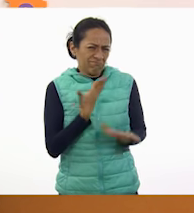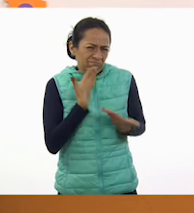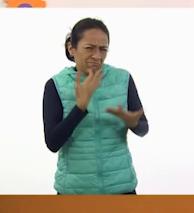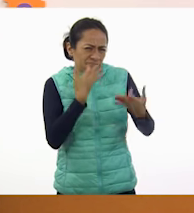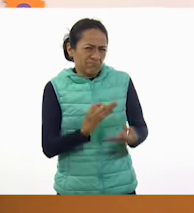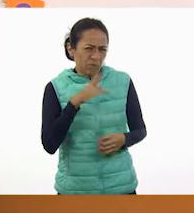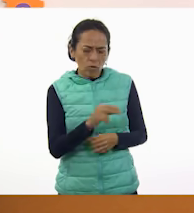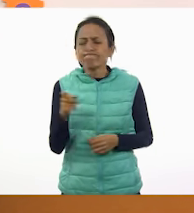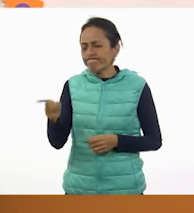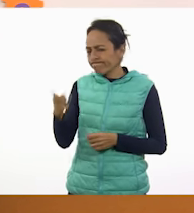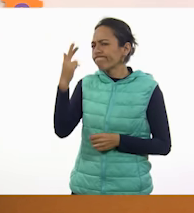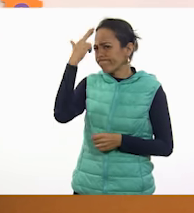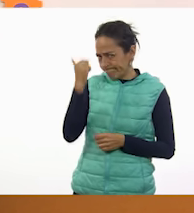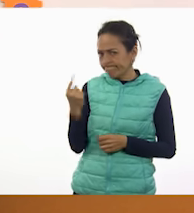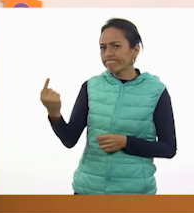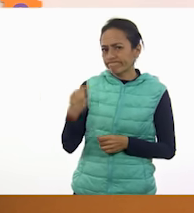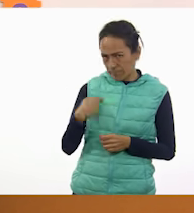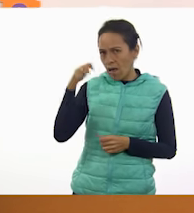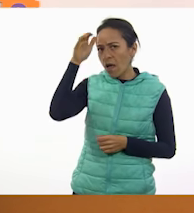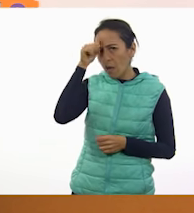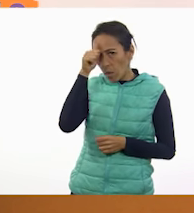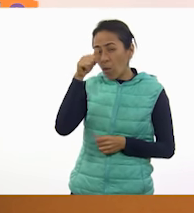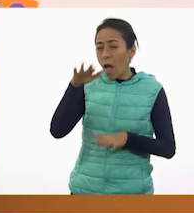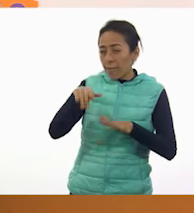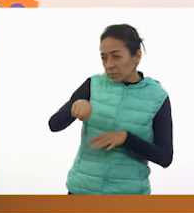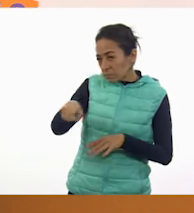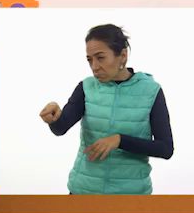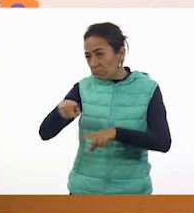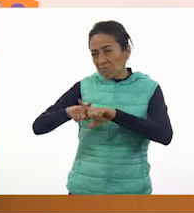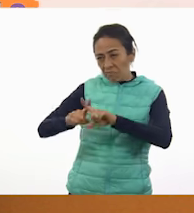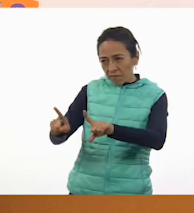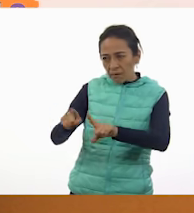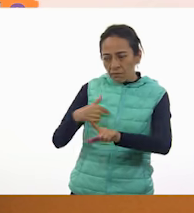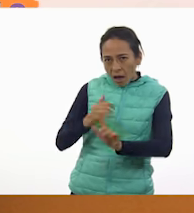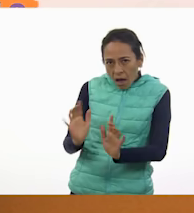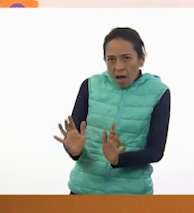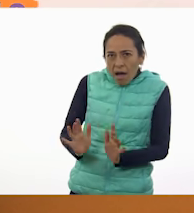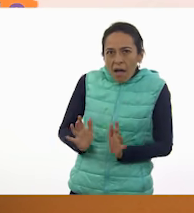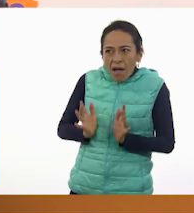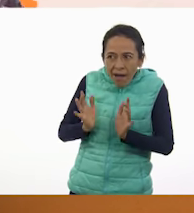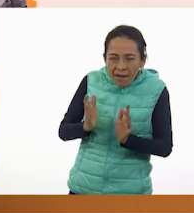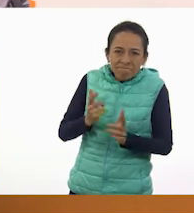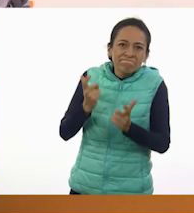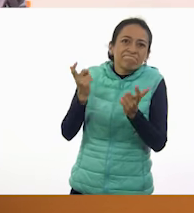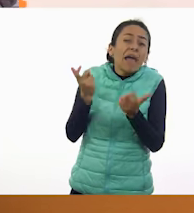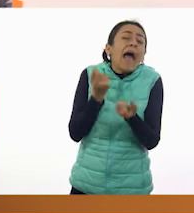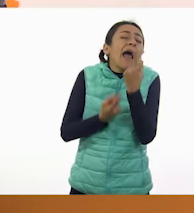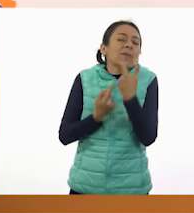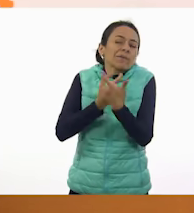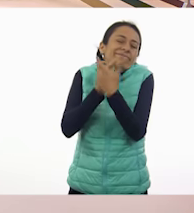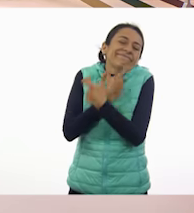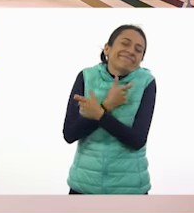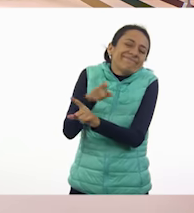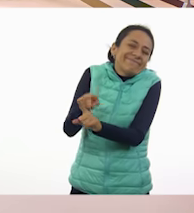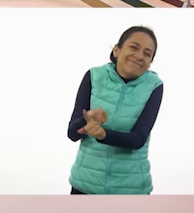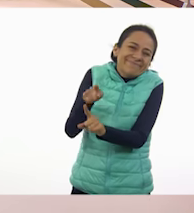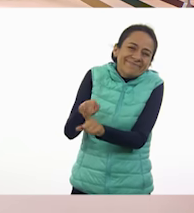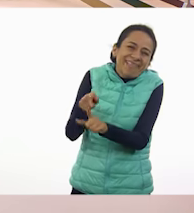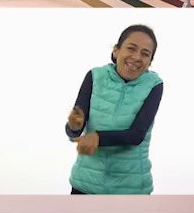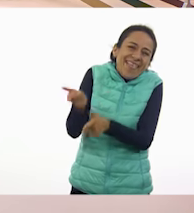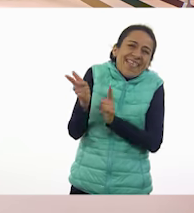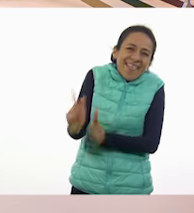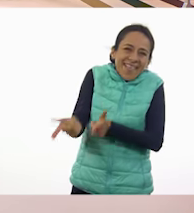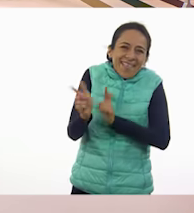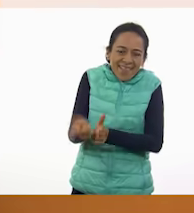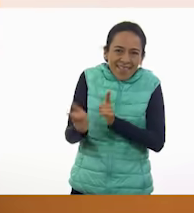que alguien es distinto, nos sorprendemos. Y algunas personas se burlan. Eso lo hacen pues porque realmente no comprenden. Y yo